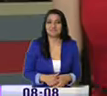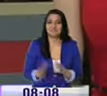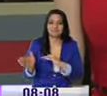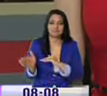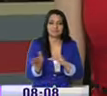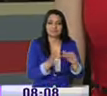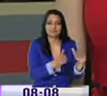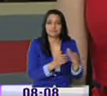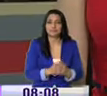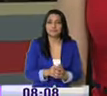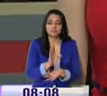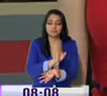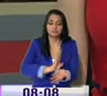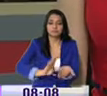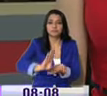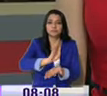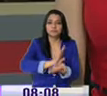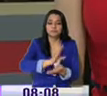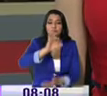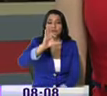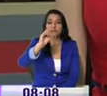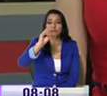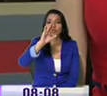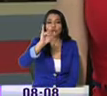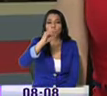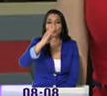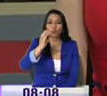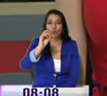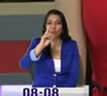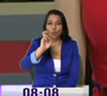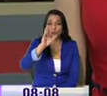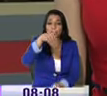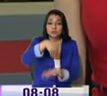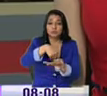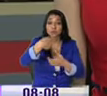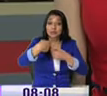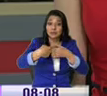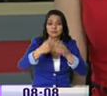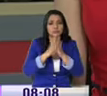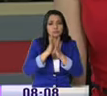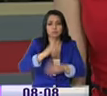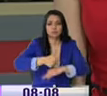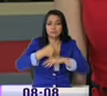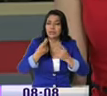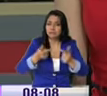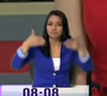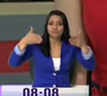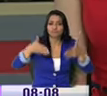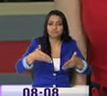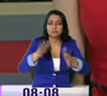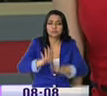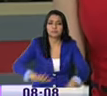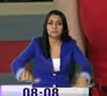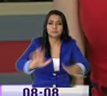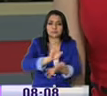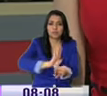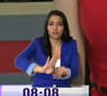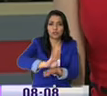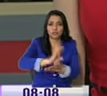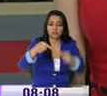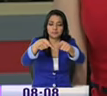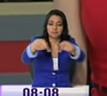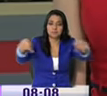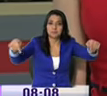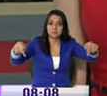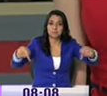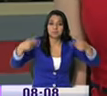También que los moradores del barrio San Salvador de Tokiuco, esto en el centro de Quito, piden a las autoridades intervenir en su sector. El mirador de la zona